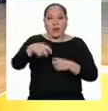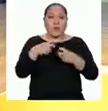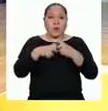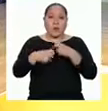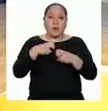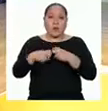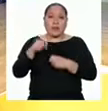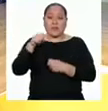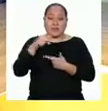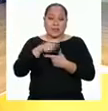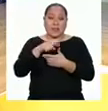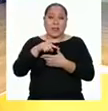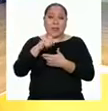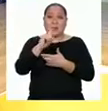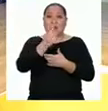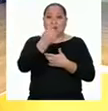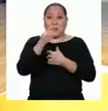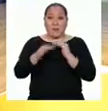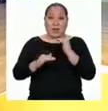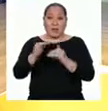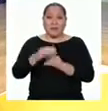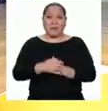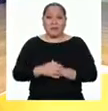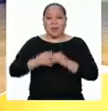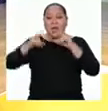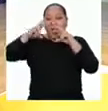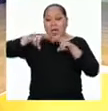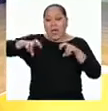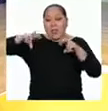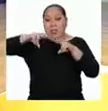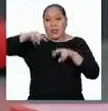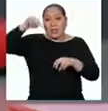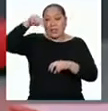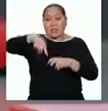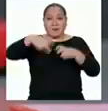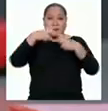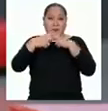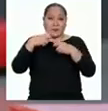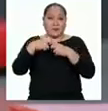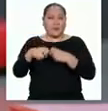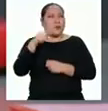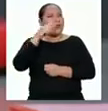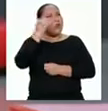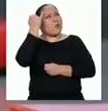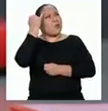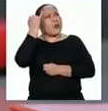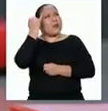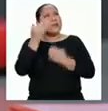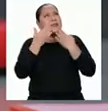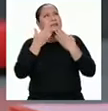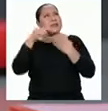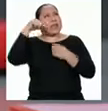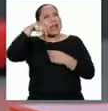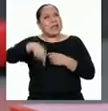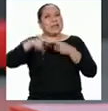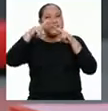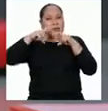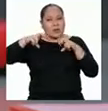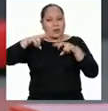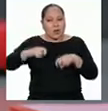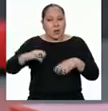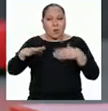decir, estamos en el primer paso, el análisis del problema. ¿Te imaginas si gracias a esta investigación